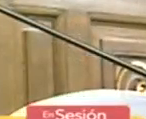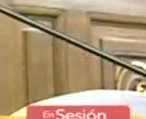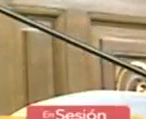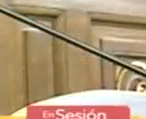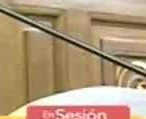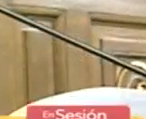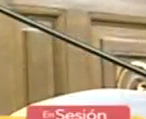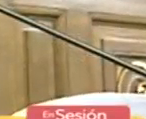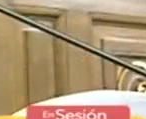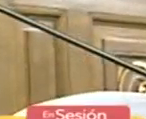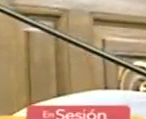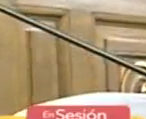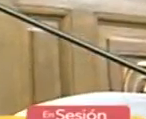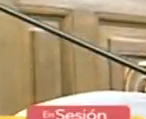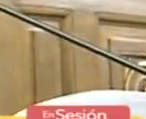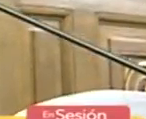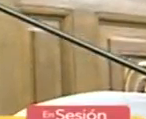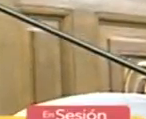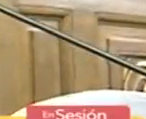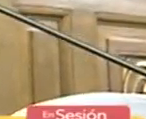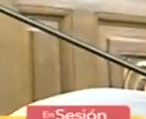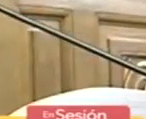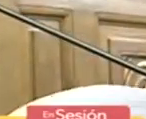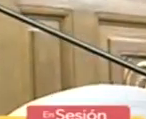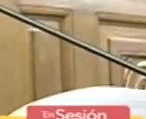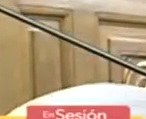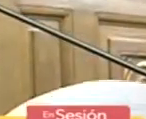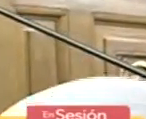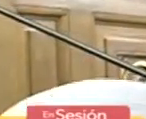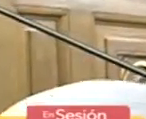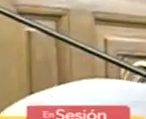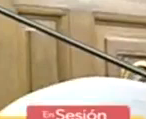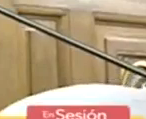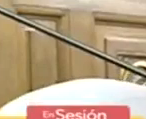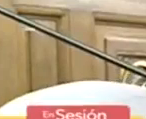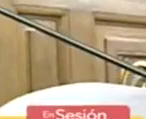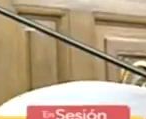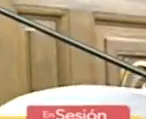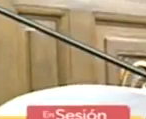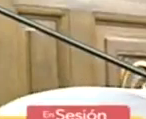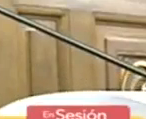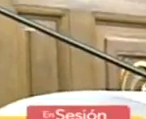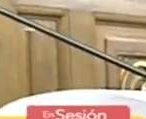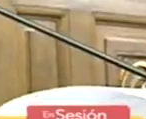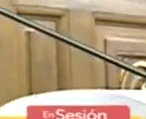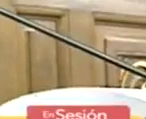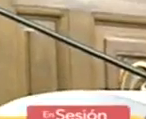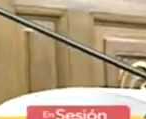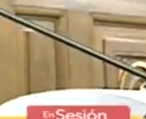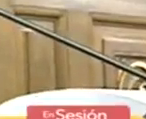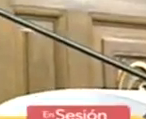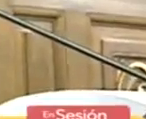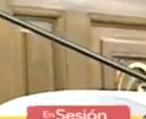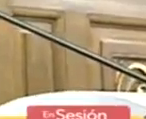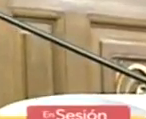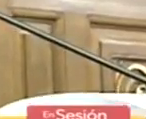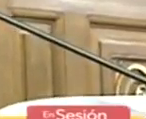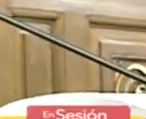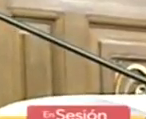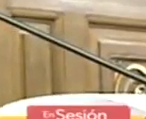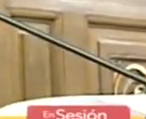años de la izada de nuestra bandera nacional en la República Bolivariana de Venezuela. Punto número 2, proyecto de acuerdo en repudio